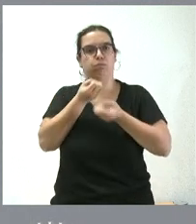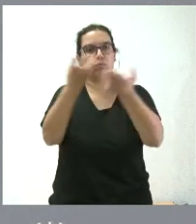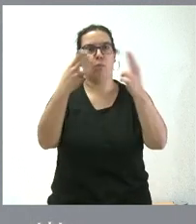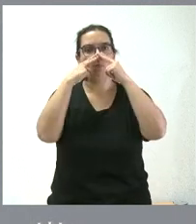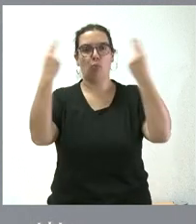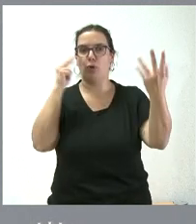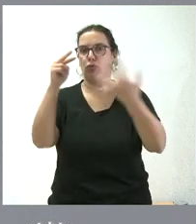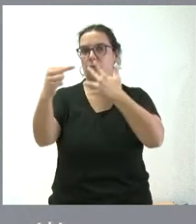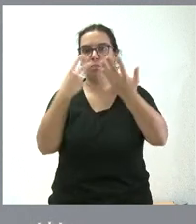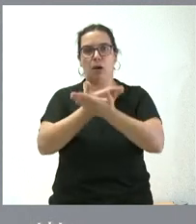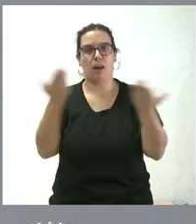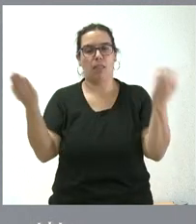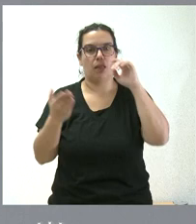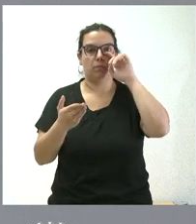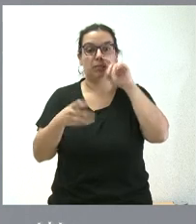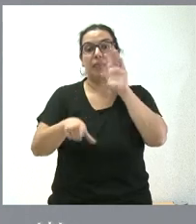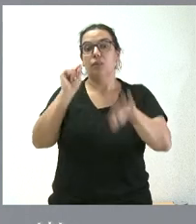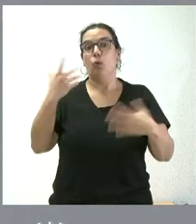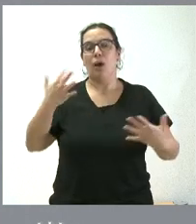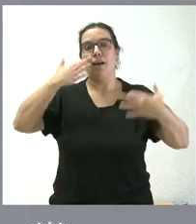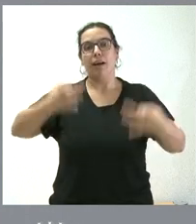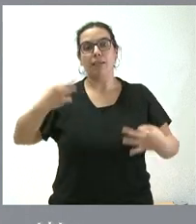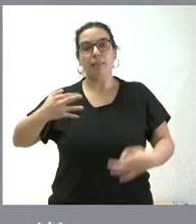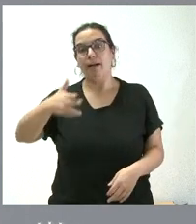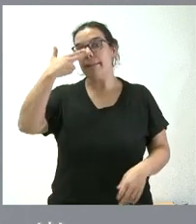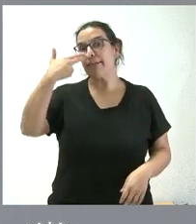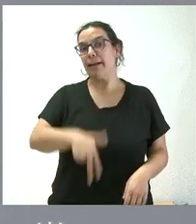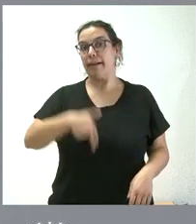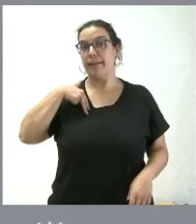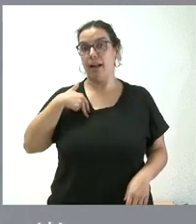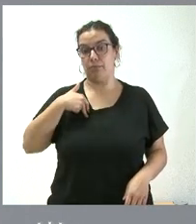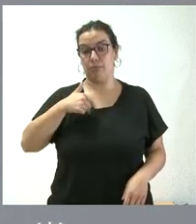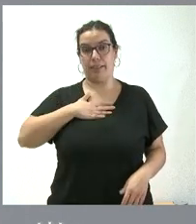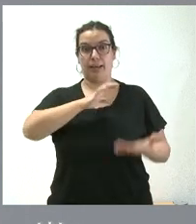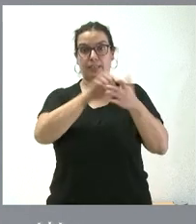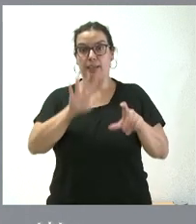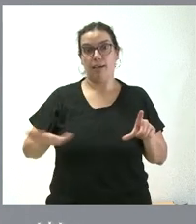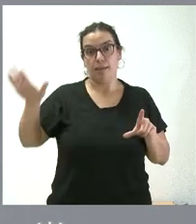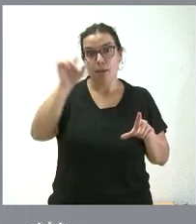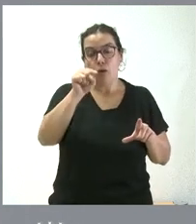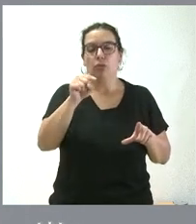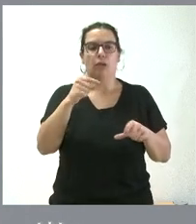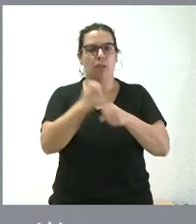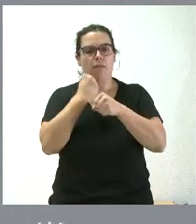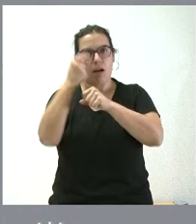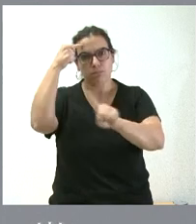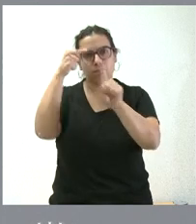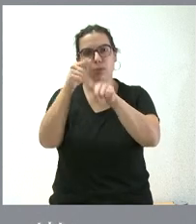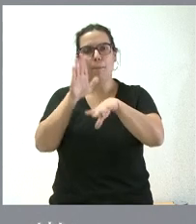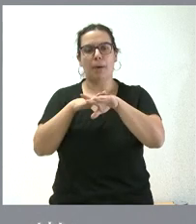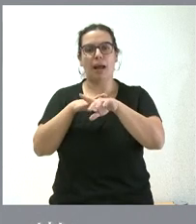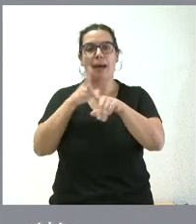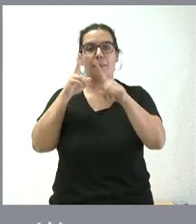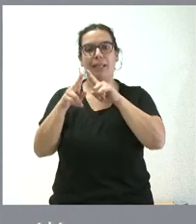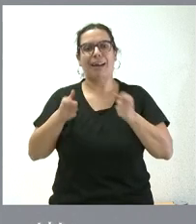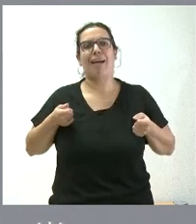decisión es el garantizar el interés general de Castilla y león y trabajar para evitar que esto tenga coste